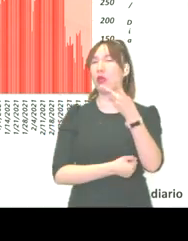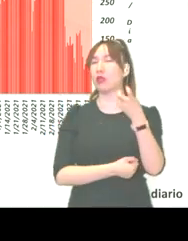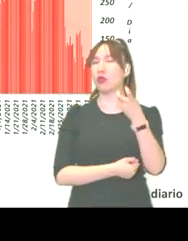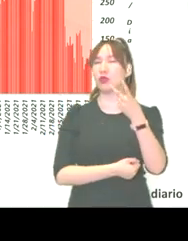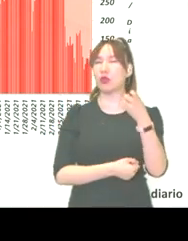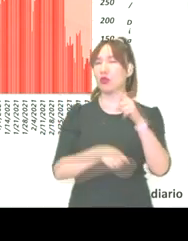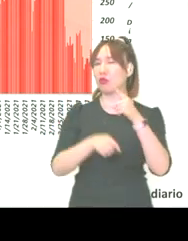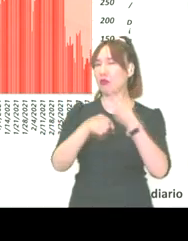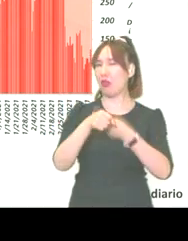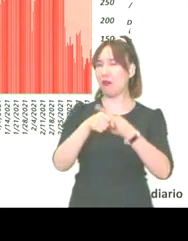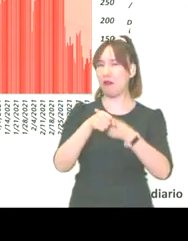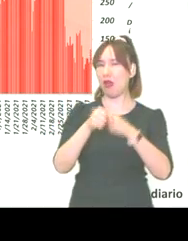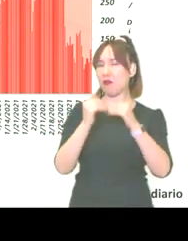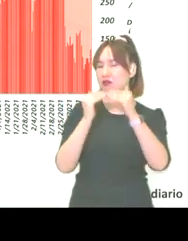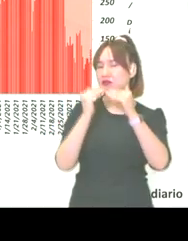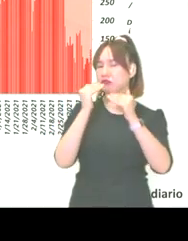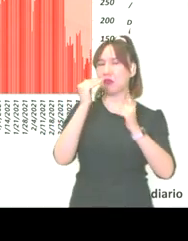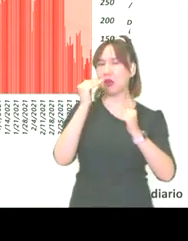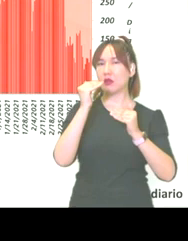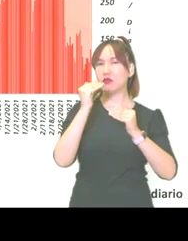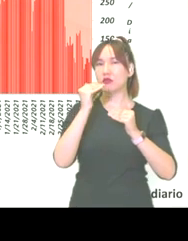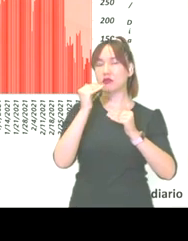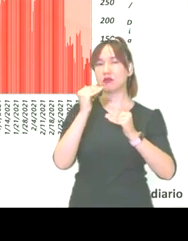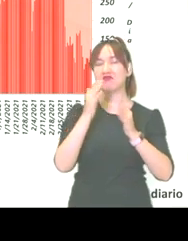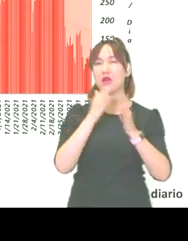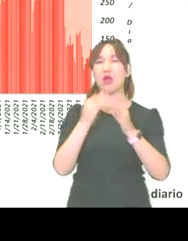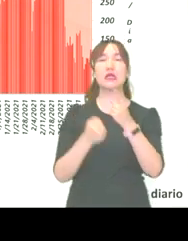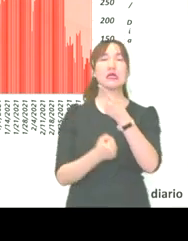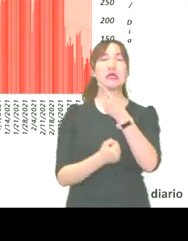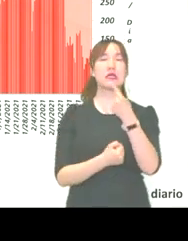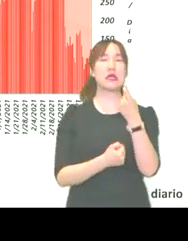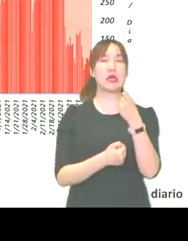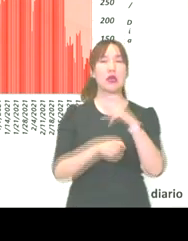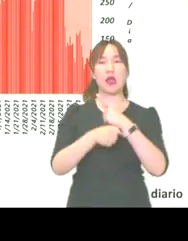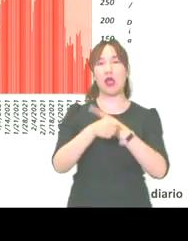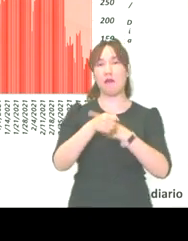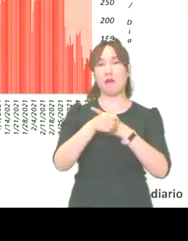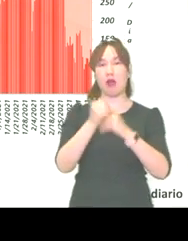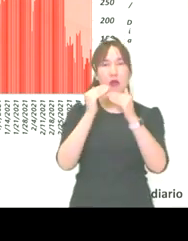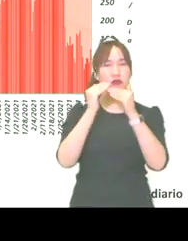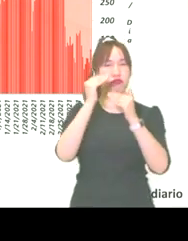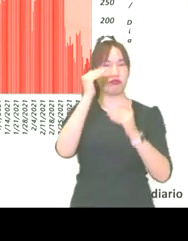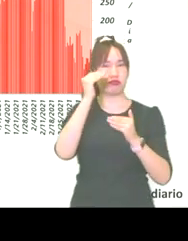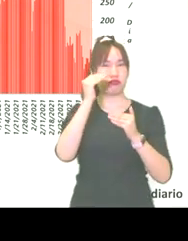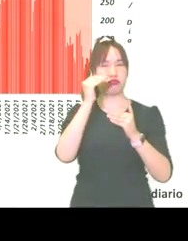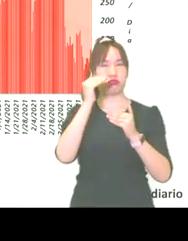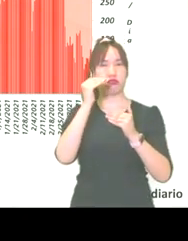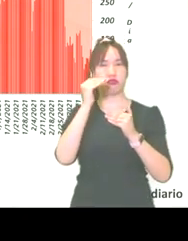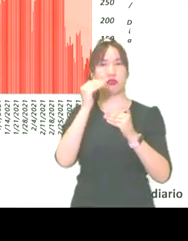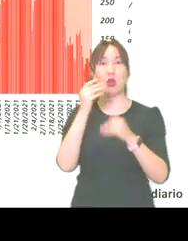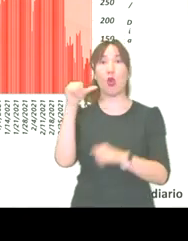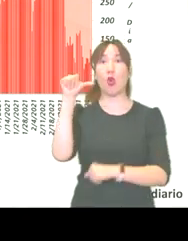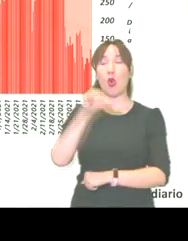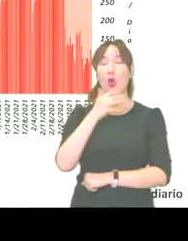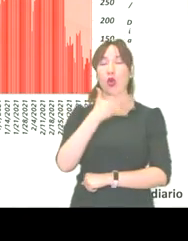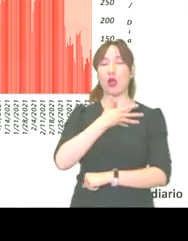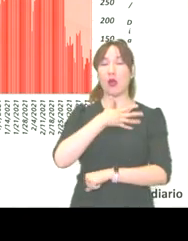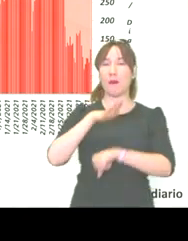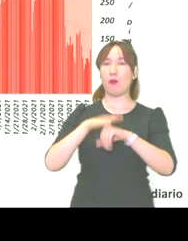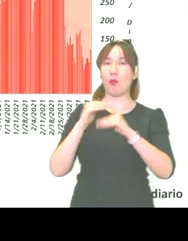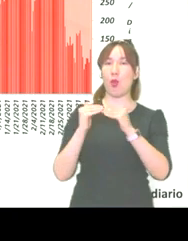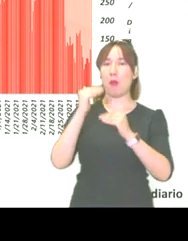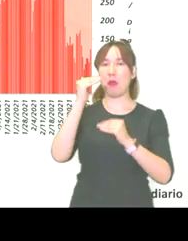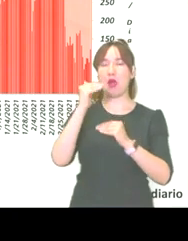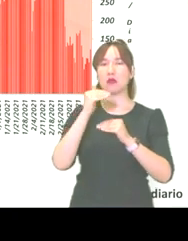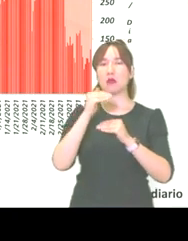200 casos, e incluso llevábamos ya varios días con menos de 100 casos. El promedio, sin duda, es menos de 100 casos. Hoy tenemos un incremento,